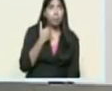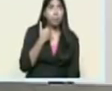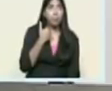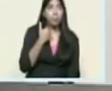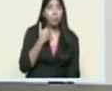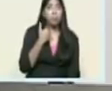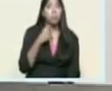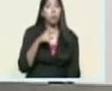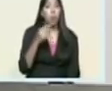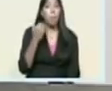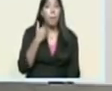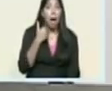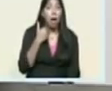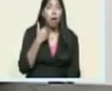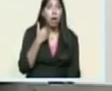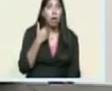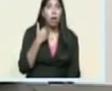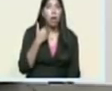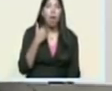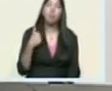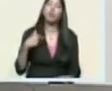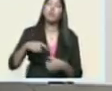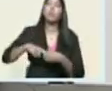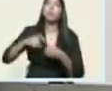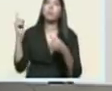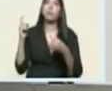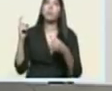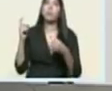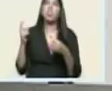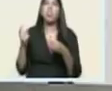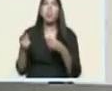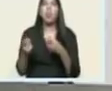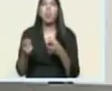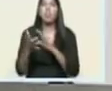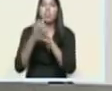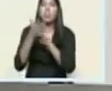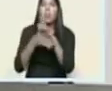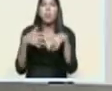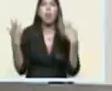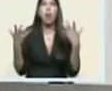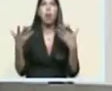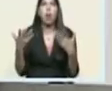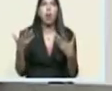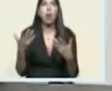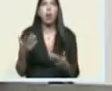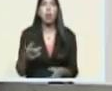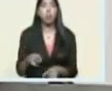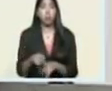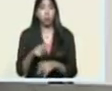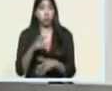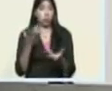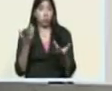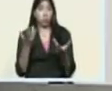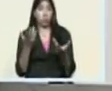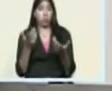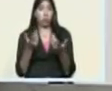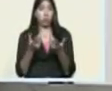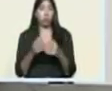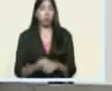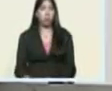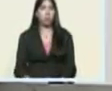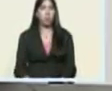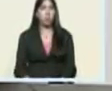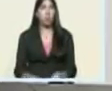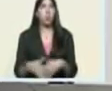altas probabilidades que pierdas, te sales. ¿Cómo se llama eso? ¿Lealtad, honor democrático? ¿Cómo se